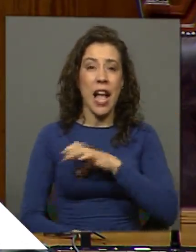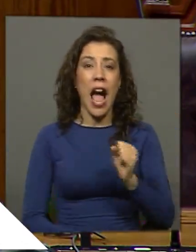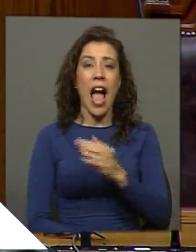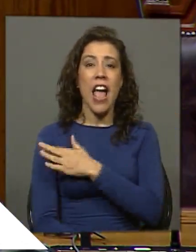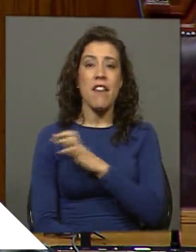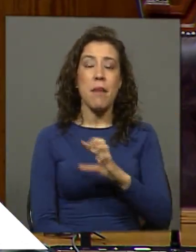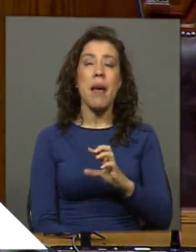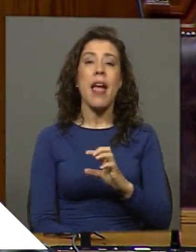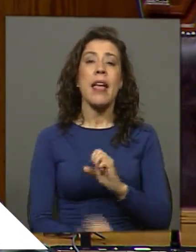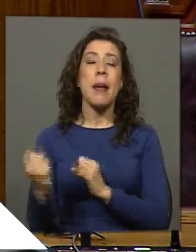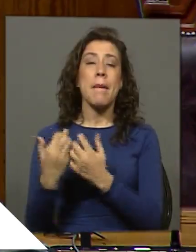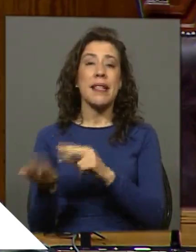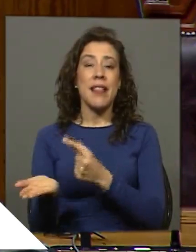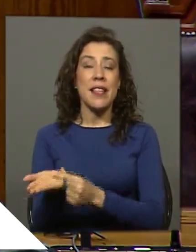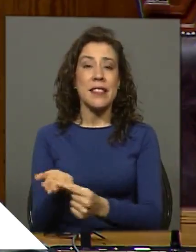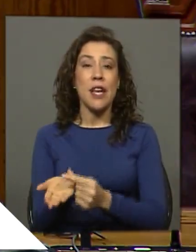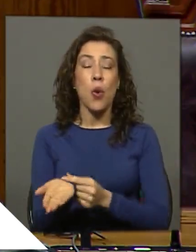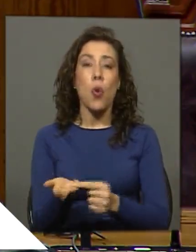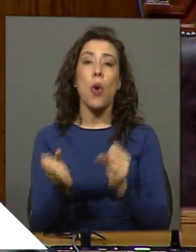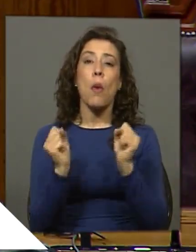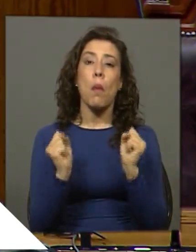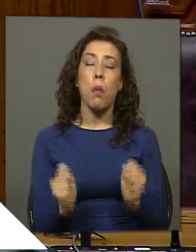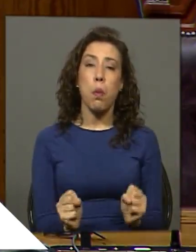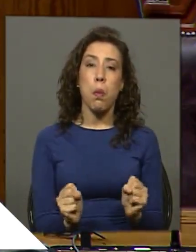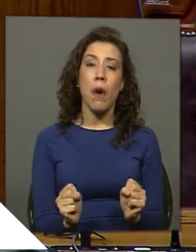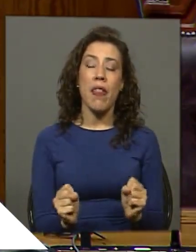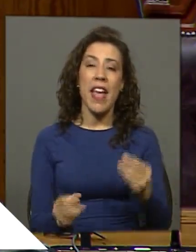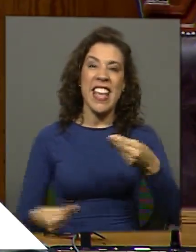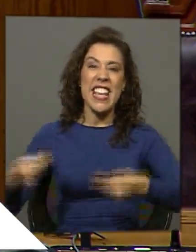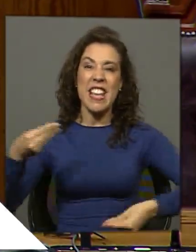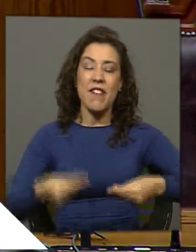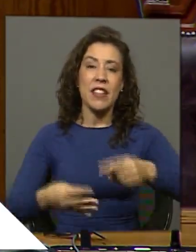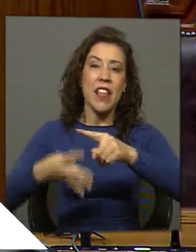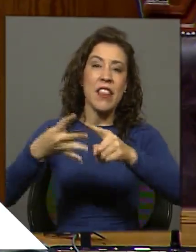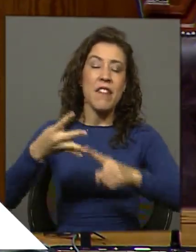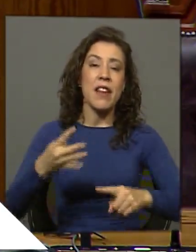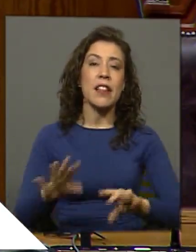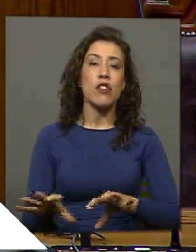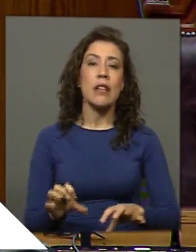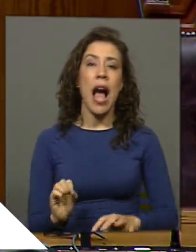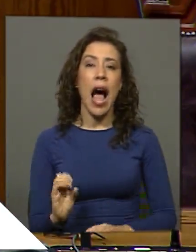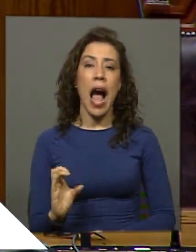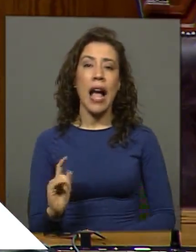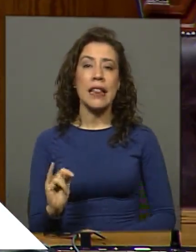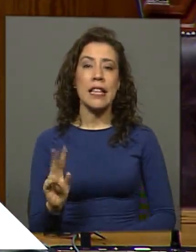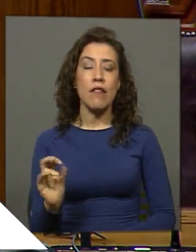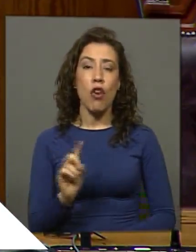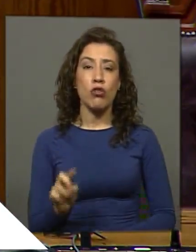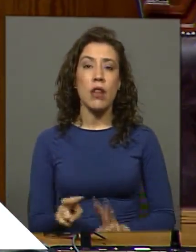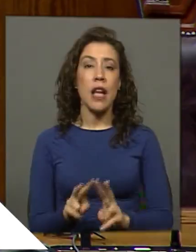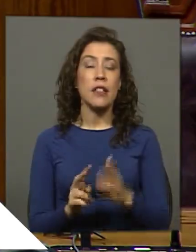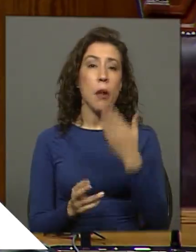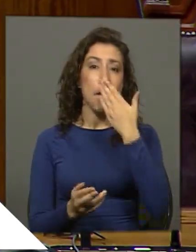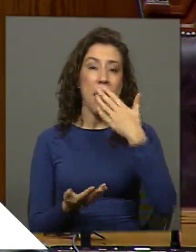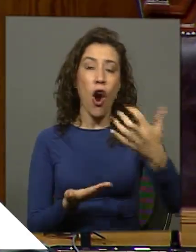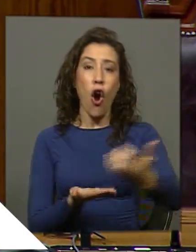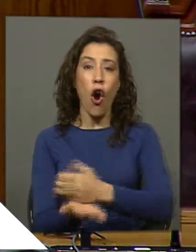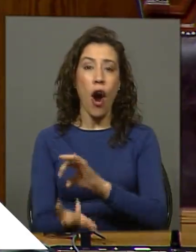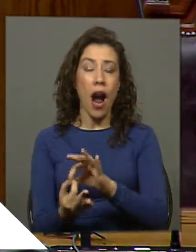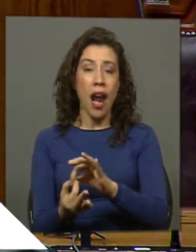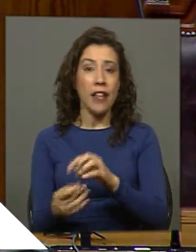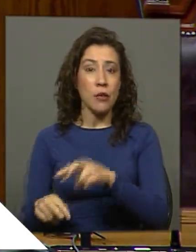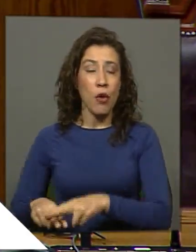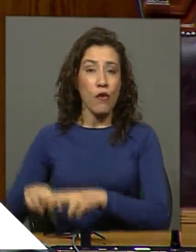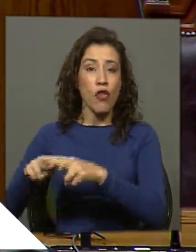y compañías de seguro van a poder invertir en mucho más activos produciendo mejores retornos para esos